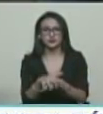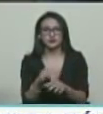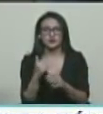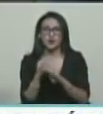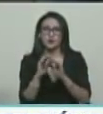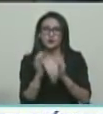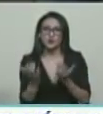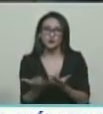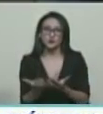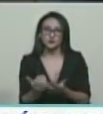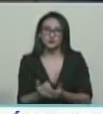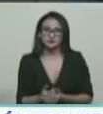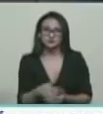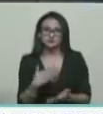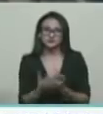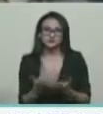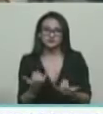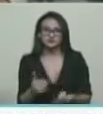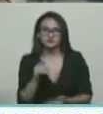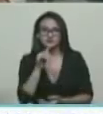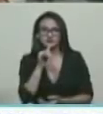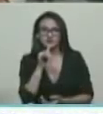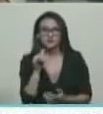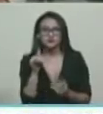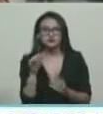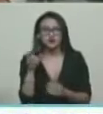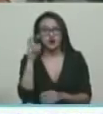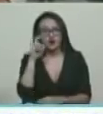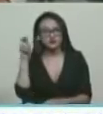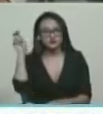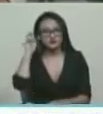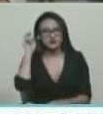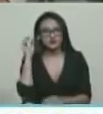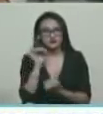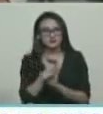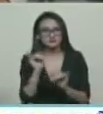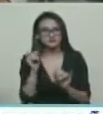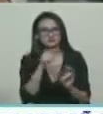pluripolar. Es la información desde la Casa Amarilla, Antonio José de Sucre. Voy a devolver el contacto. Adelante.